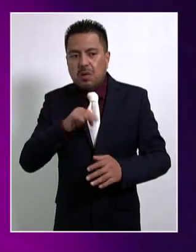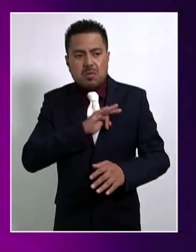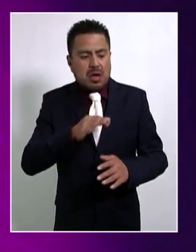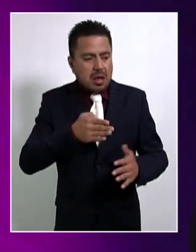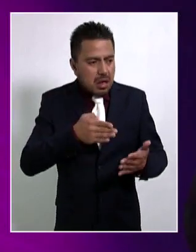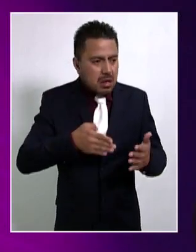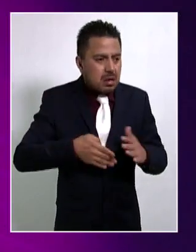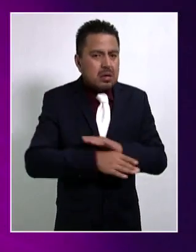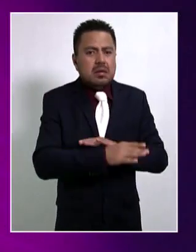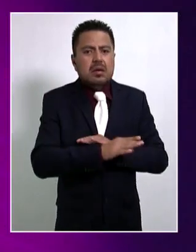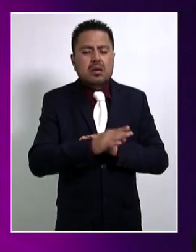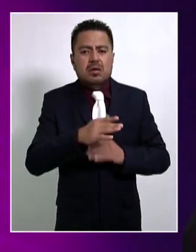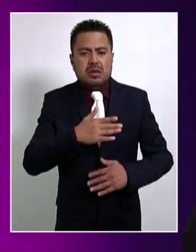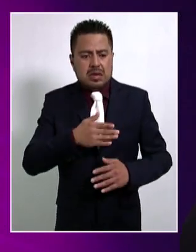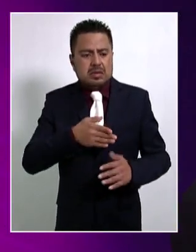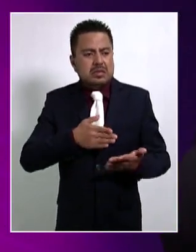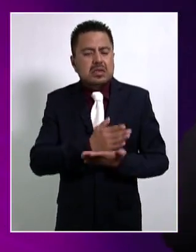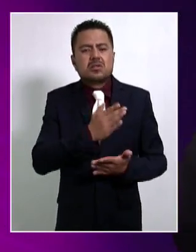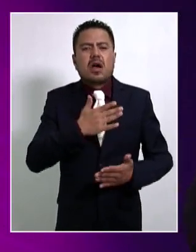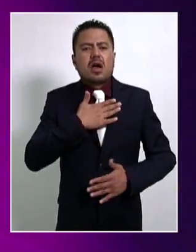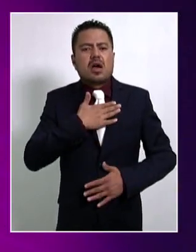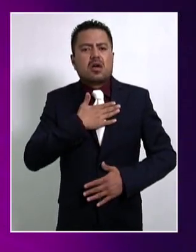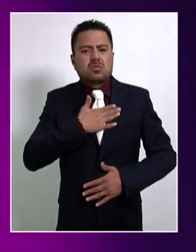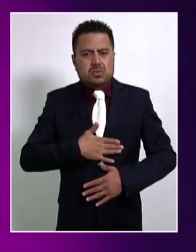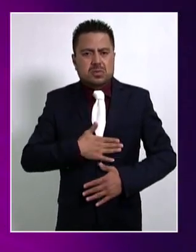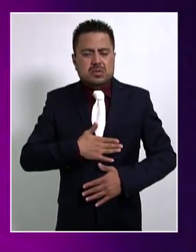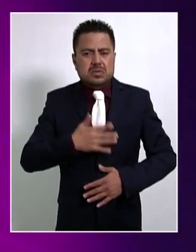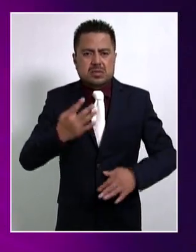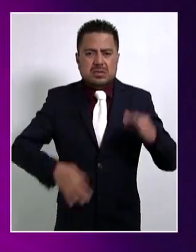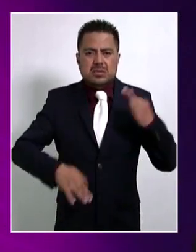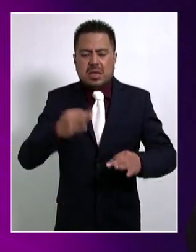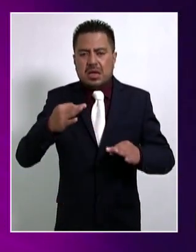herramientas hacia el acceso a la justicia para